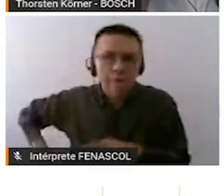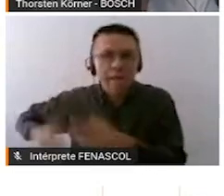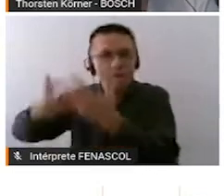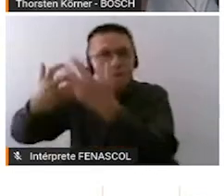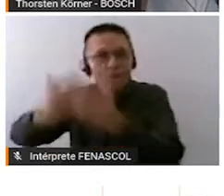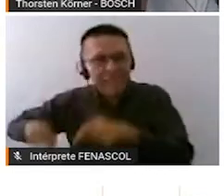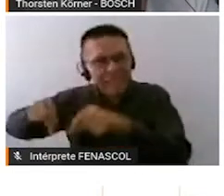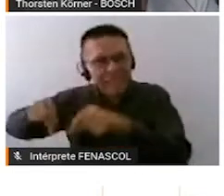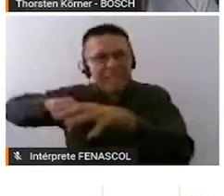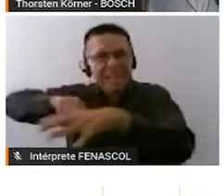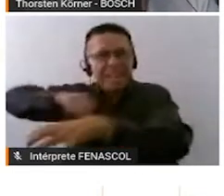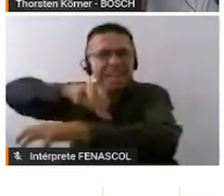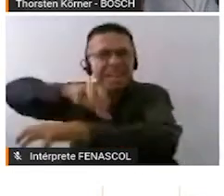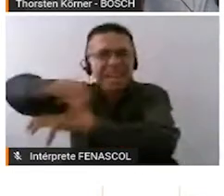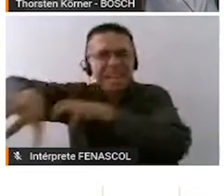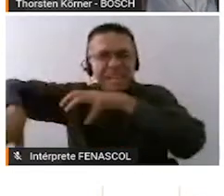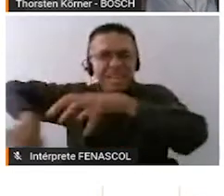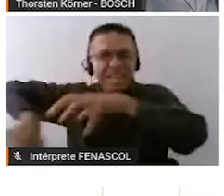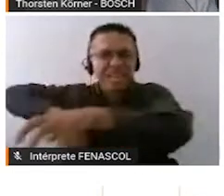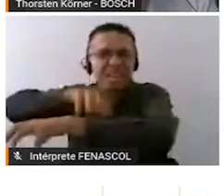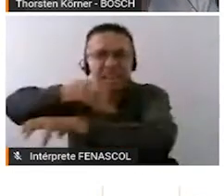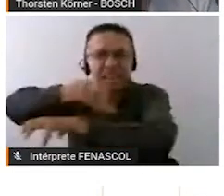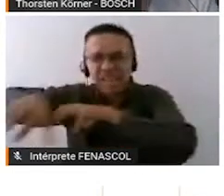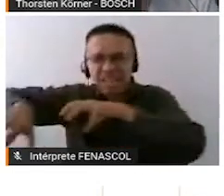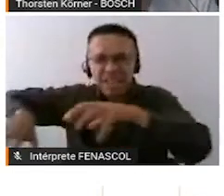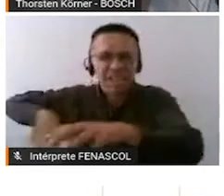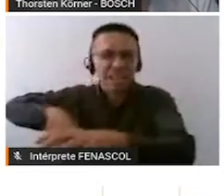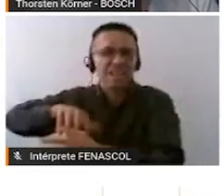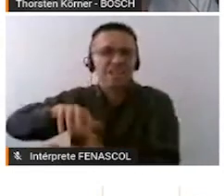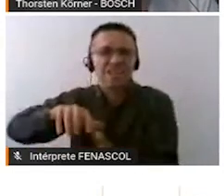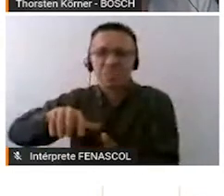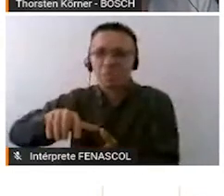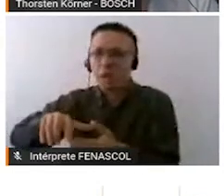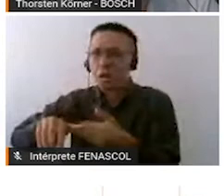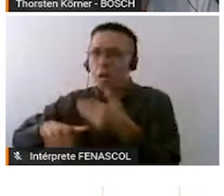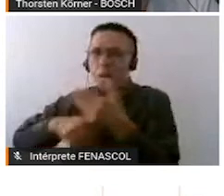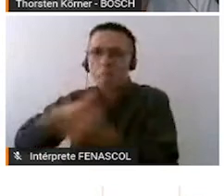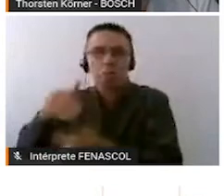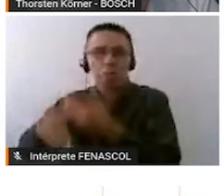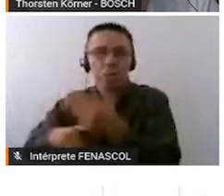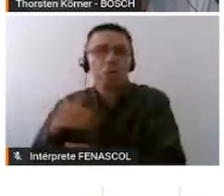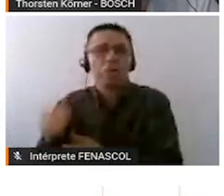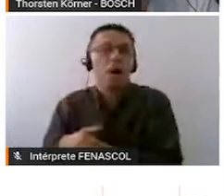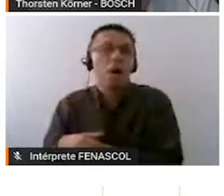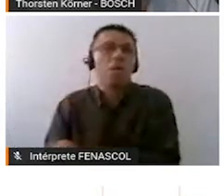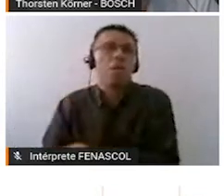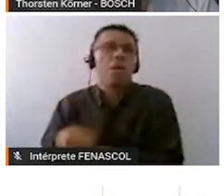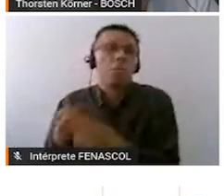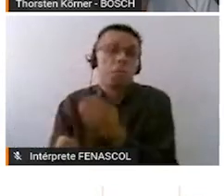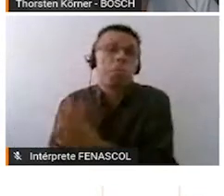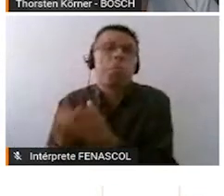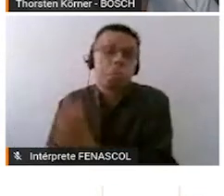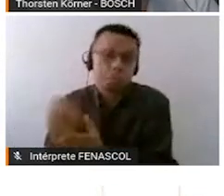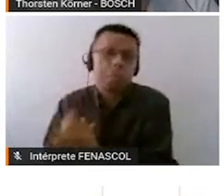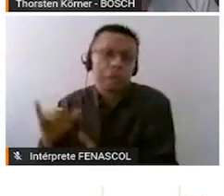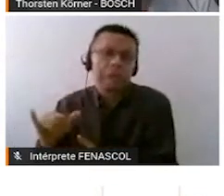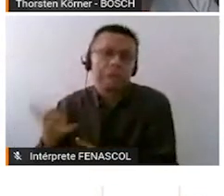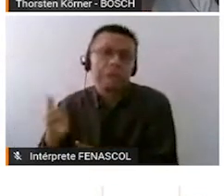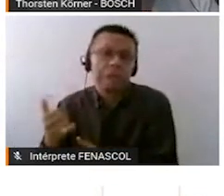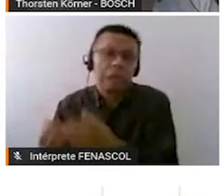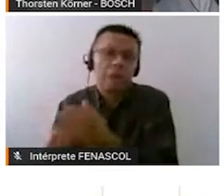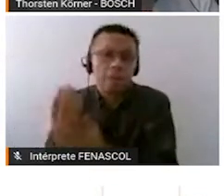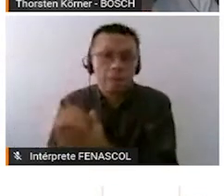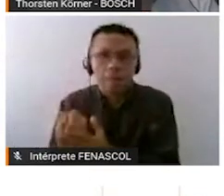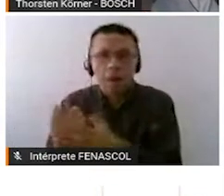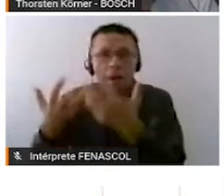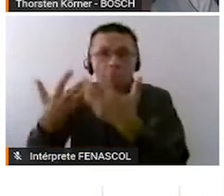industria que está muy orientada al proceso, vale decir que yo produzco algo según las máquinas y no